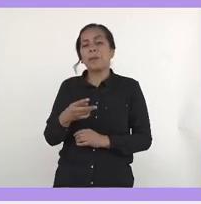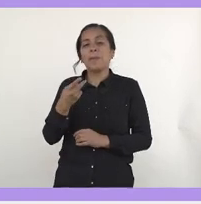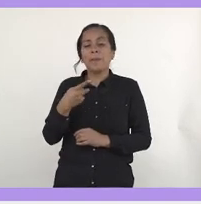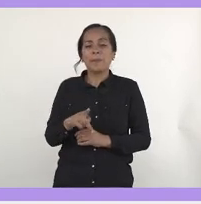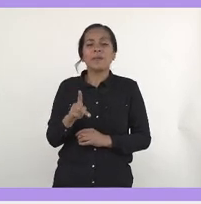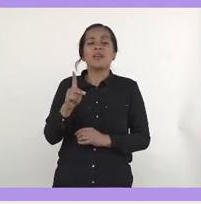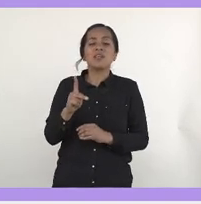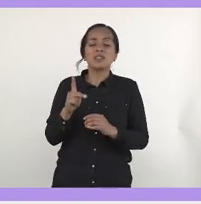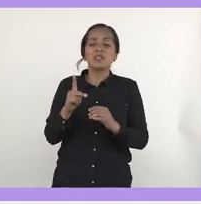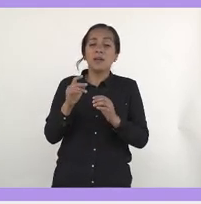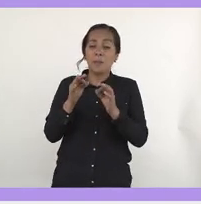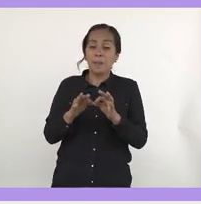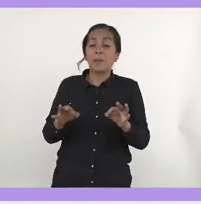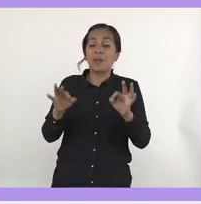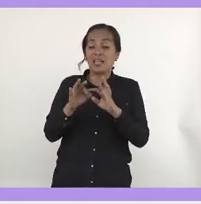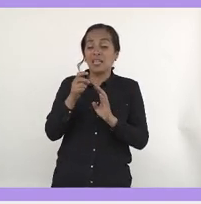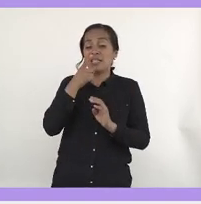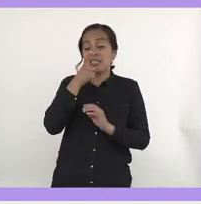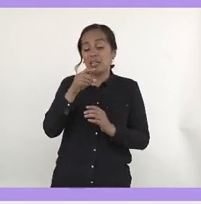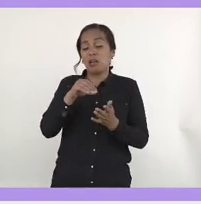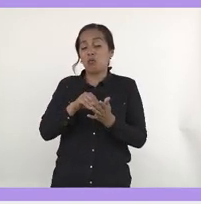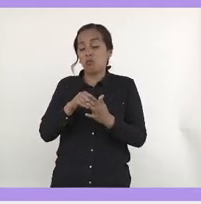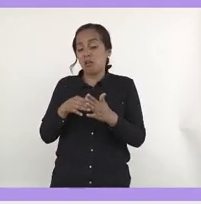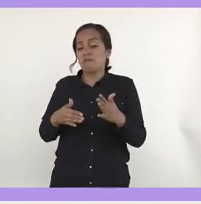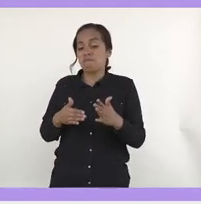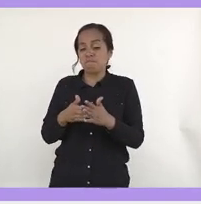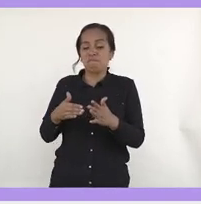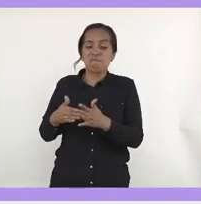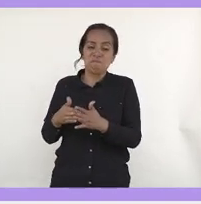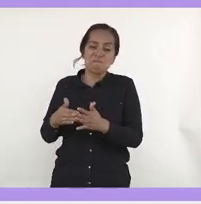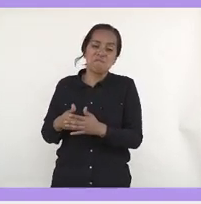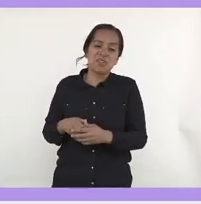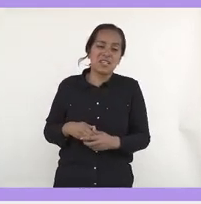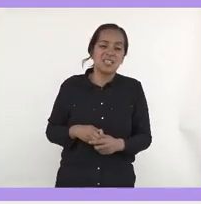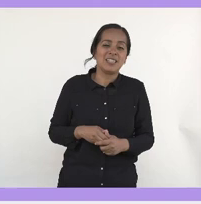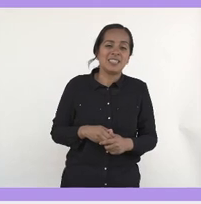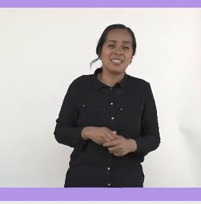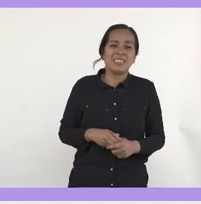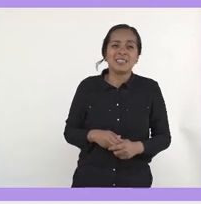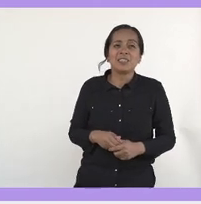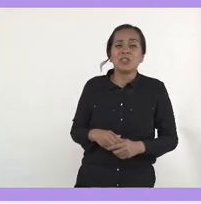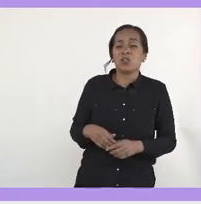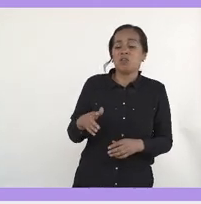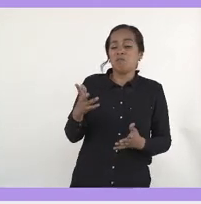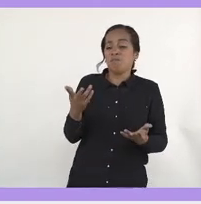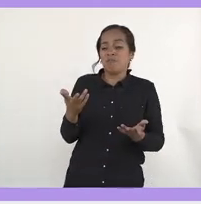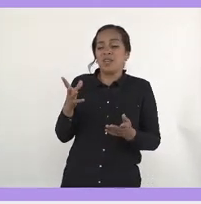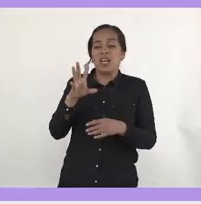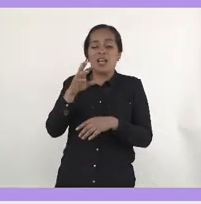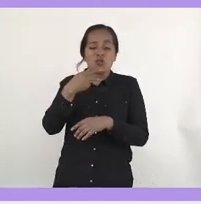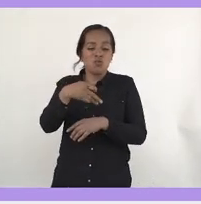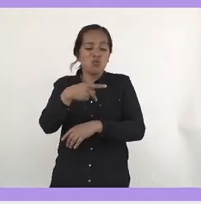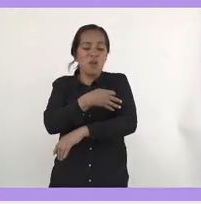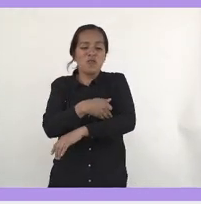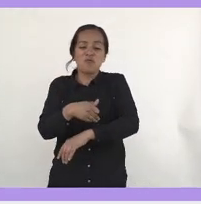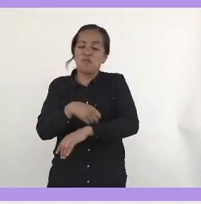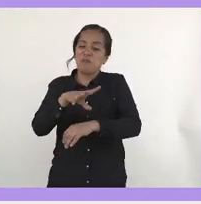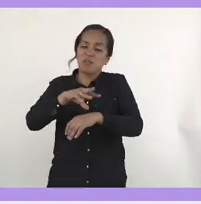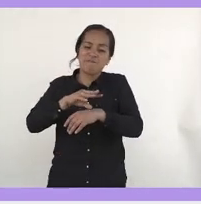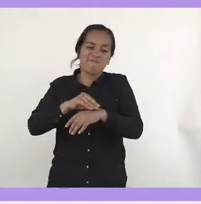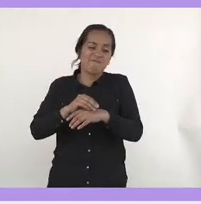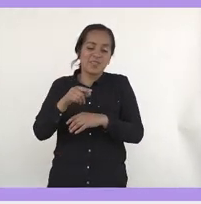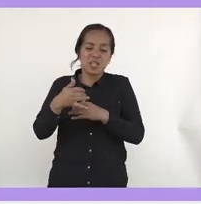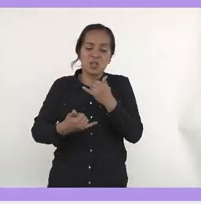es muy claro decir que Todavía existe este tipo de de situaciones con con algunas niñas no que no no es permisible jugar